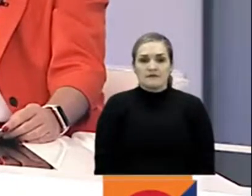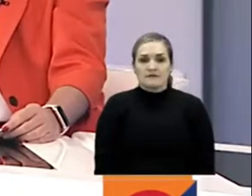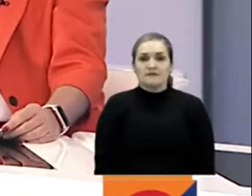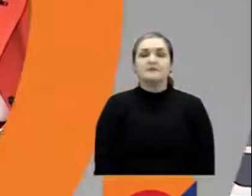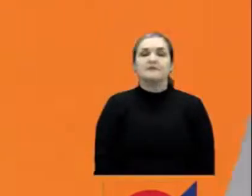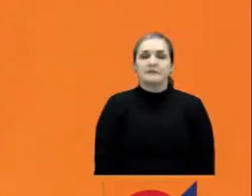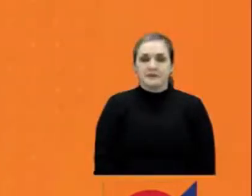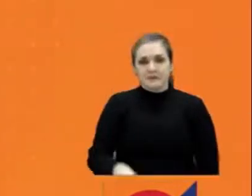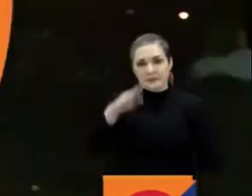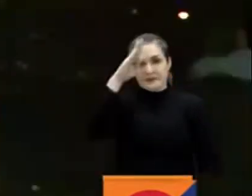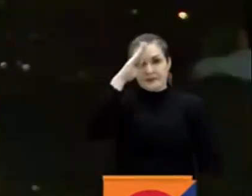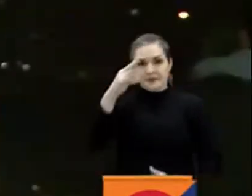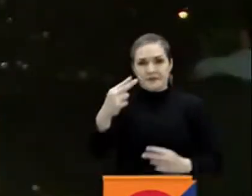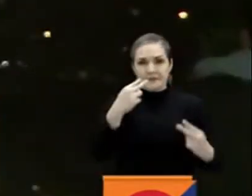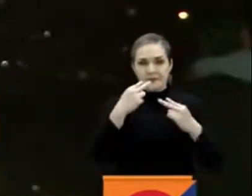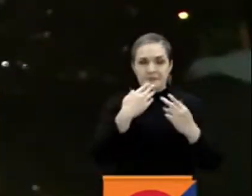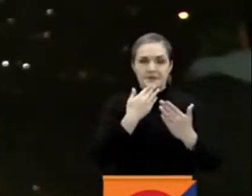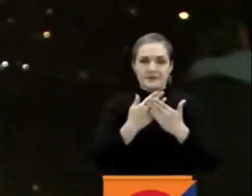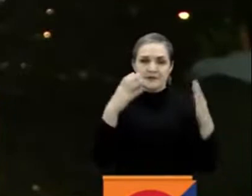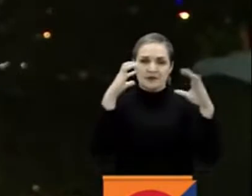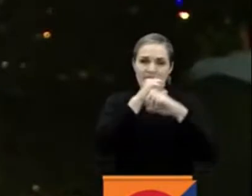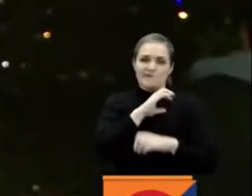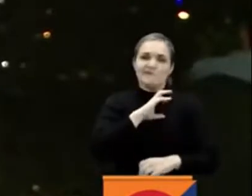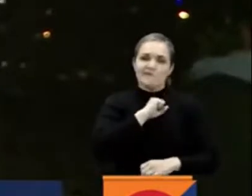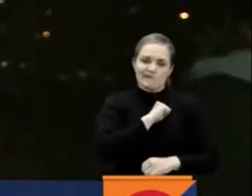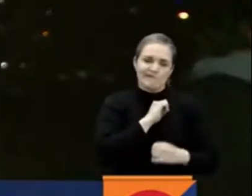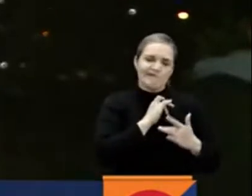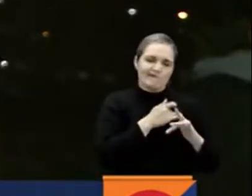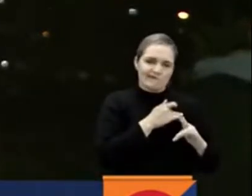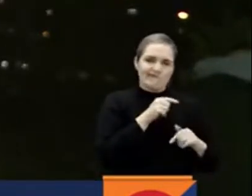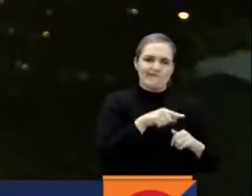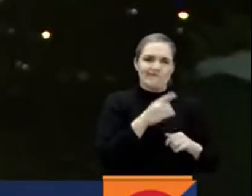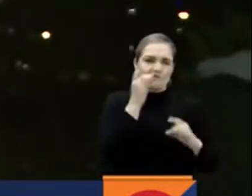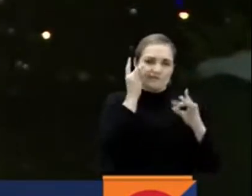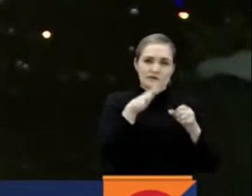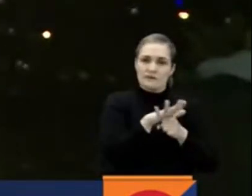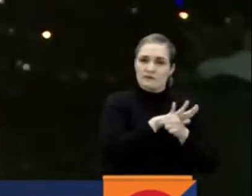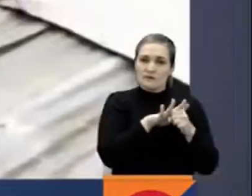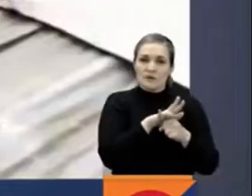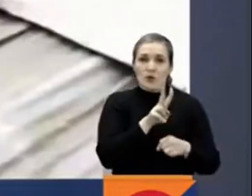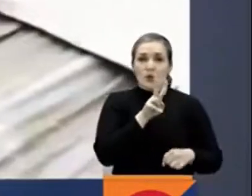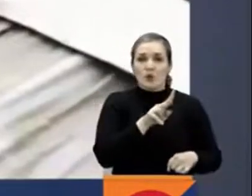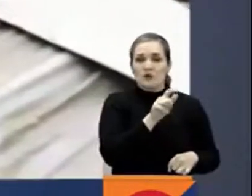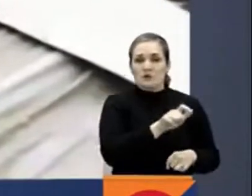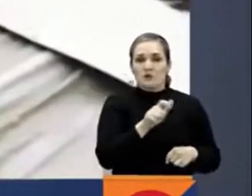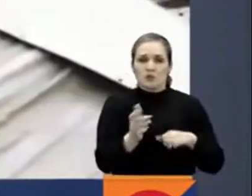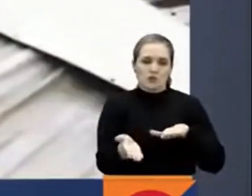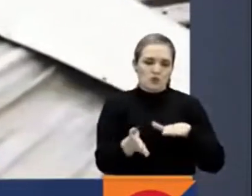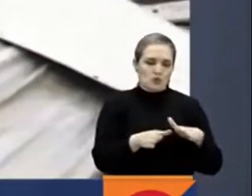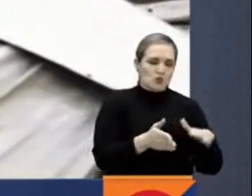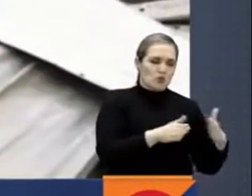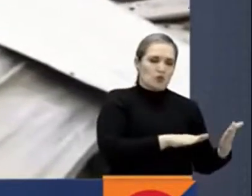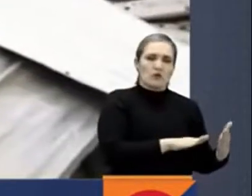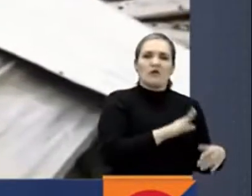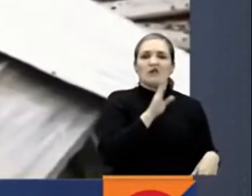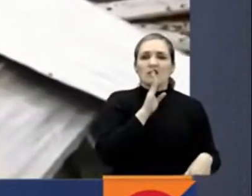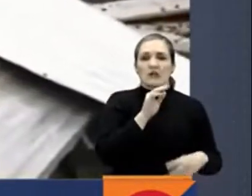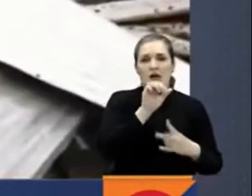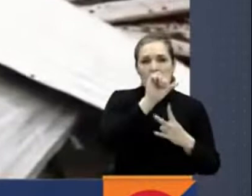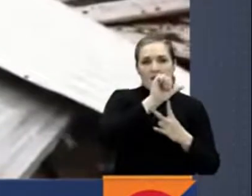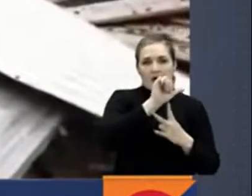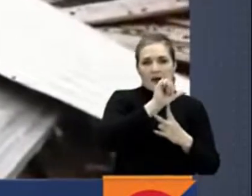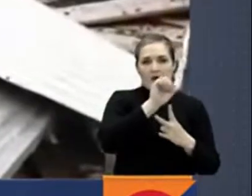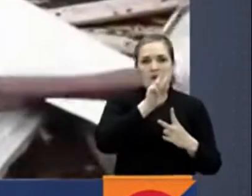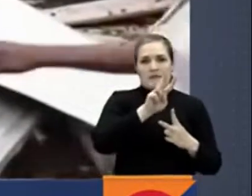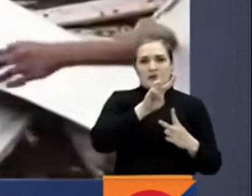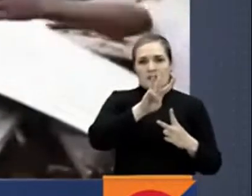Damaris, televidentes, buenas noches. Pues lamentablemente en esta tragedia, pues estas 2 personas perdieron la vida. Se trata de una mujer de